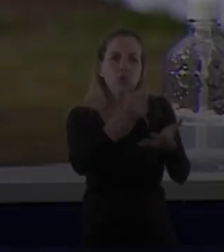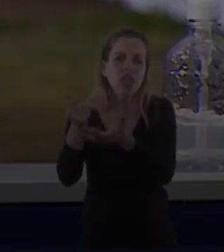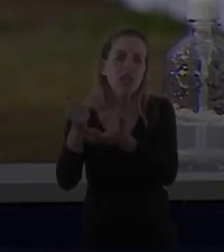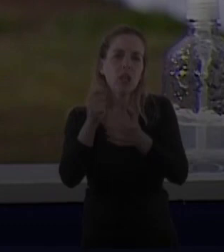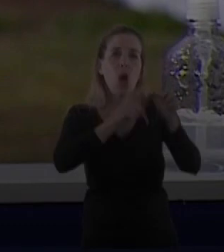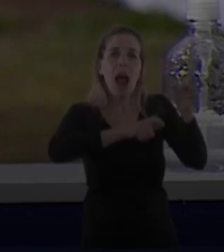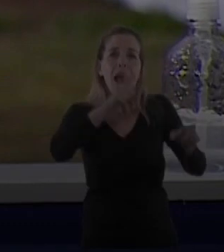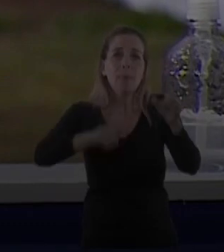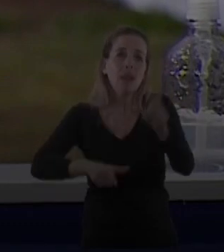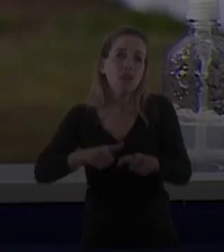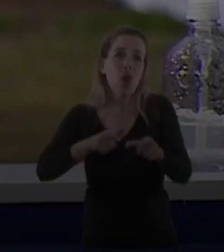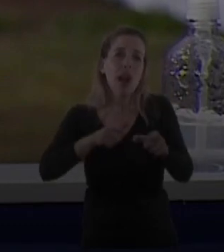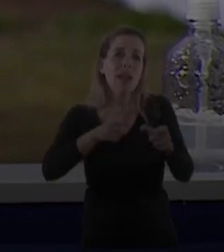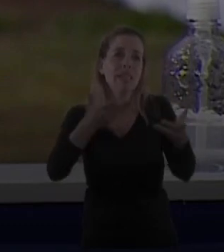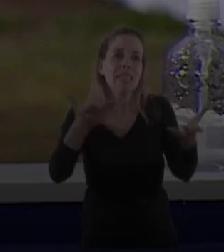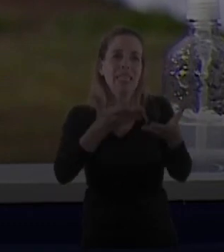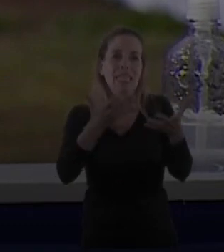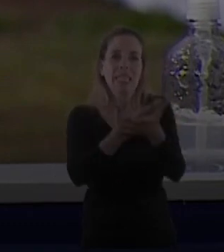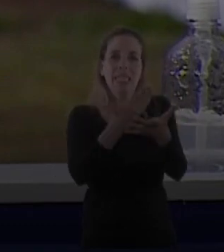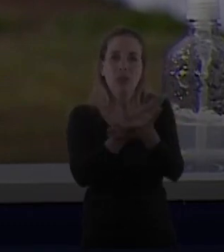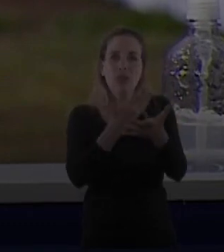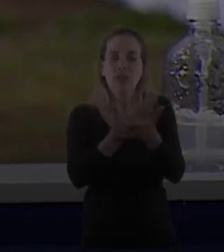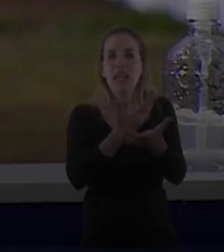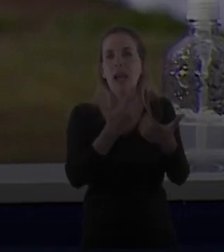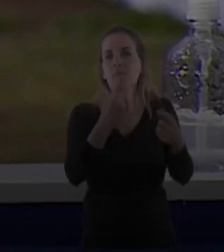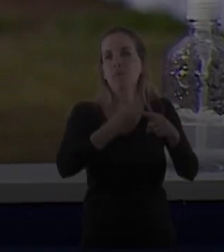la pandemia dejaba sin opciones.